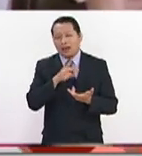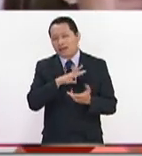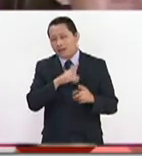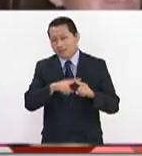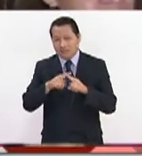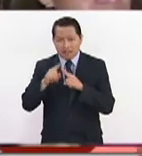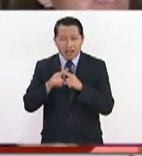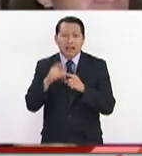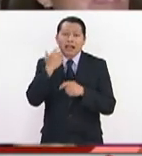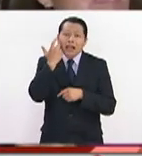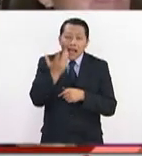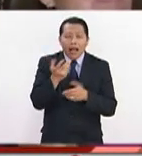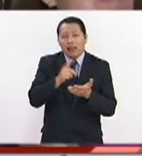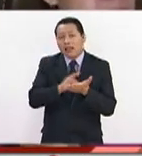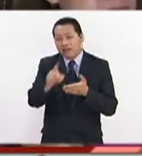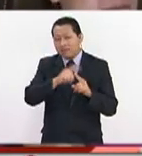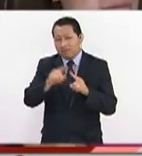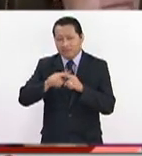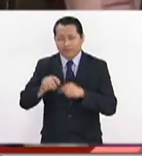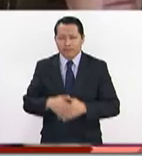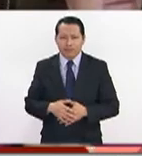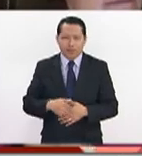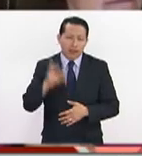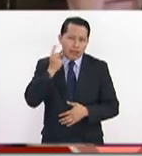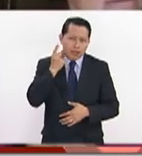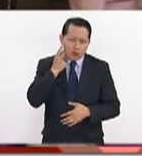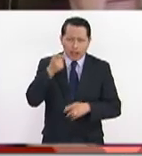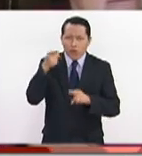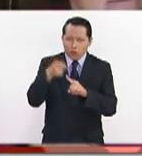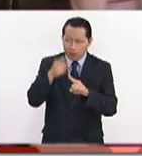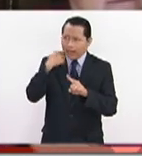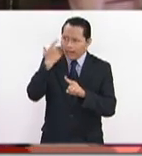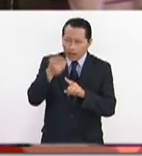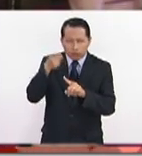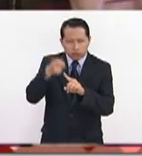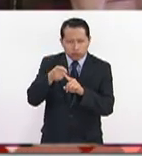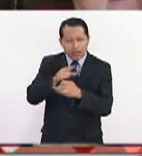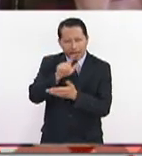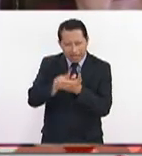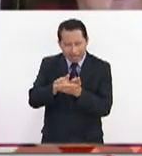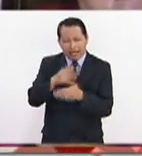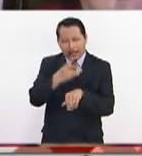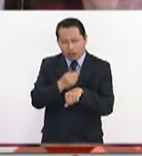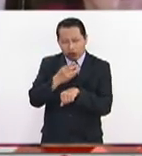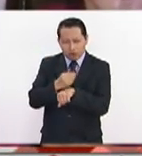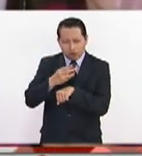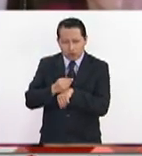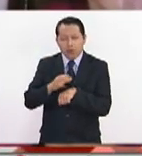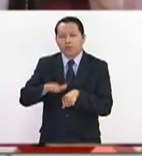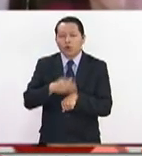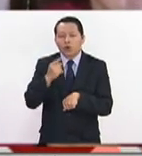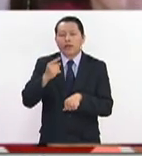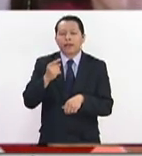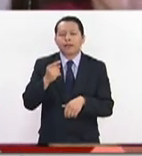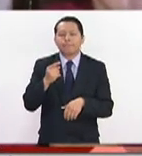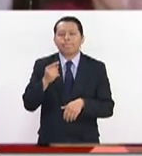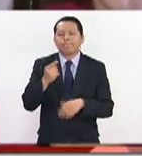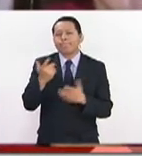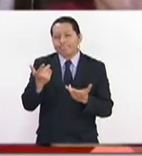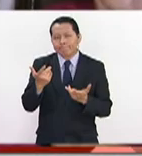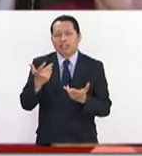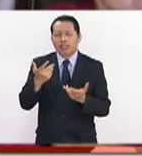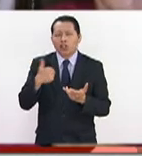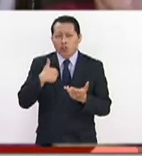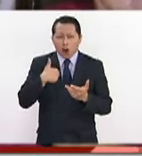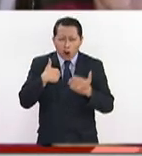derechos. Diputado, sí me gustaría insistirte sobre este asunto de la ley de reconstrucción, porque tengo